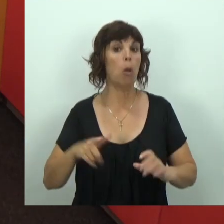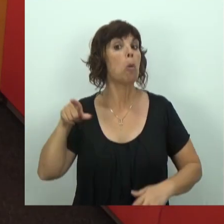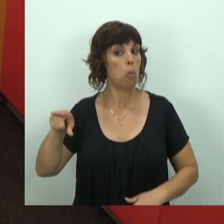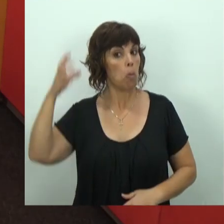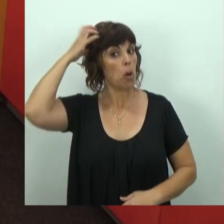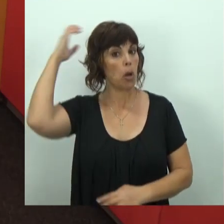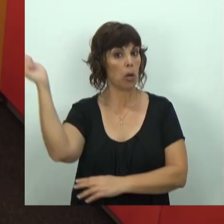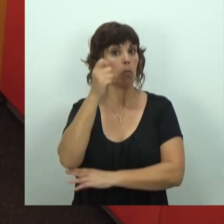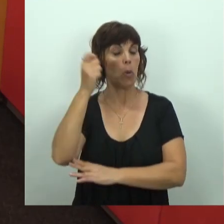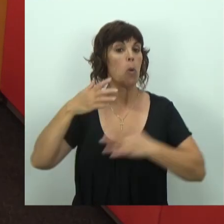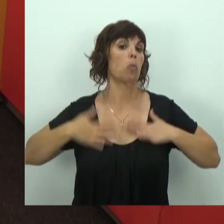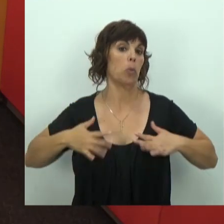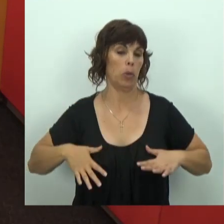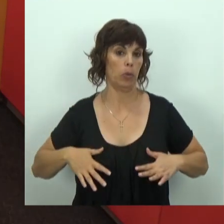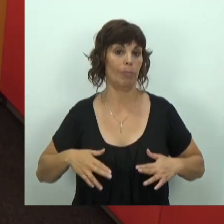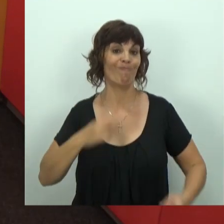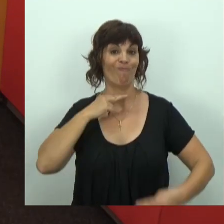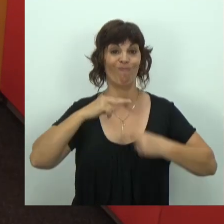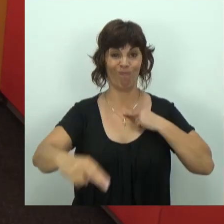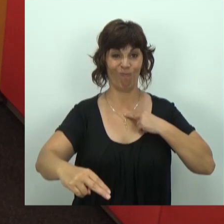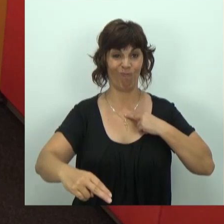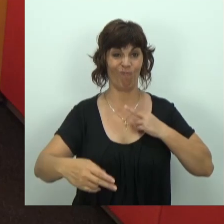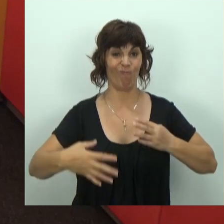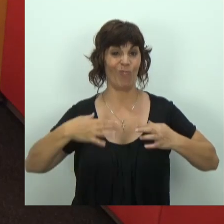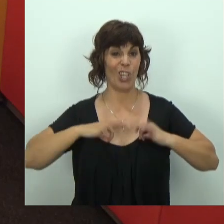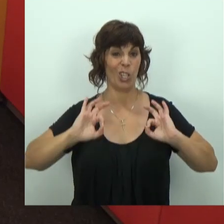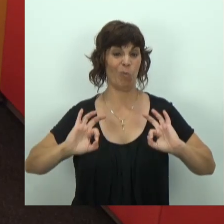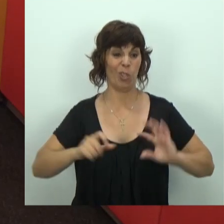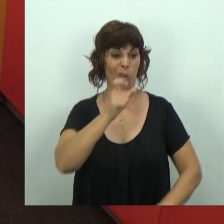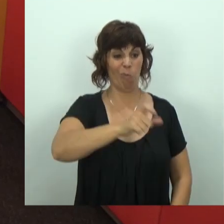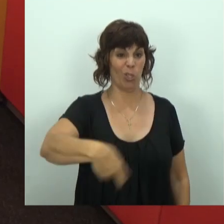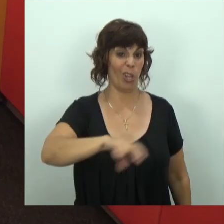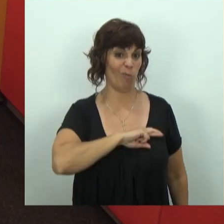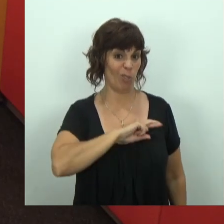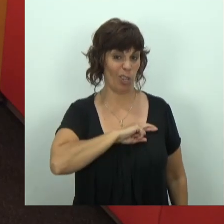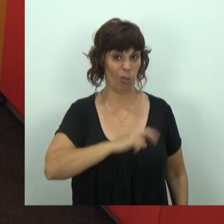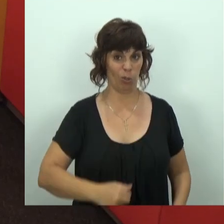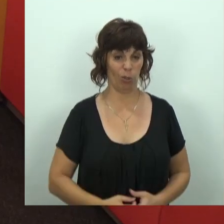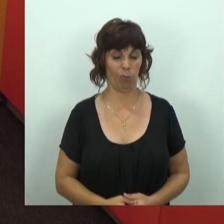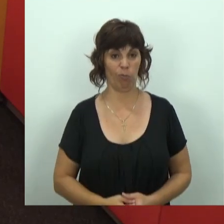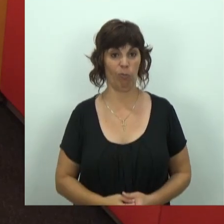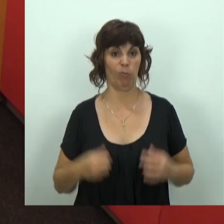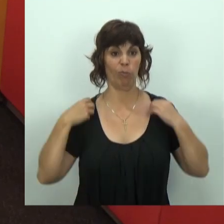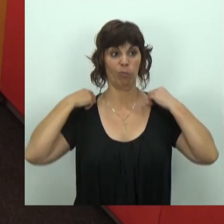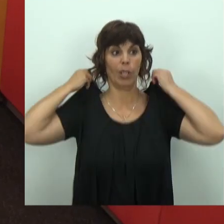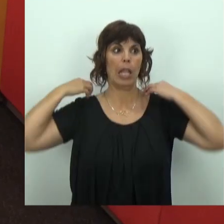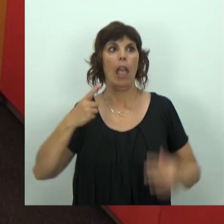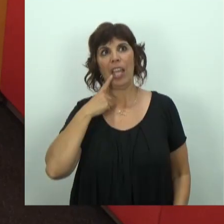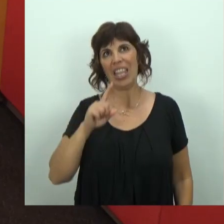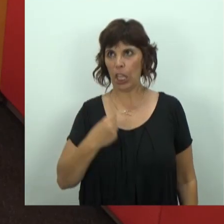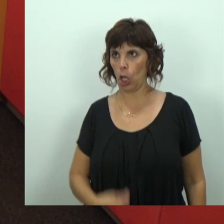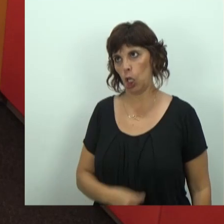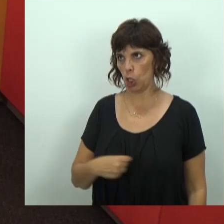Esto es un mensaje a todos los legalistas, a todos aquellos religiosos, entre comillas, cristianos que dicen que